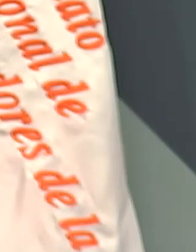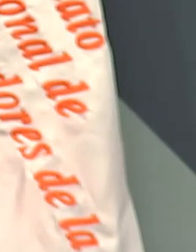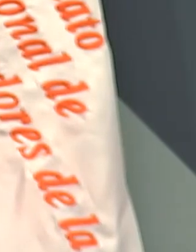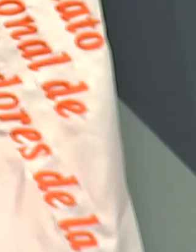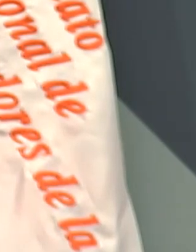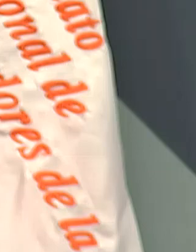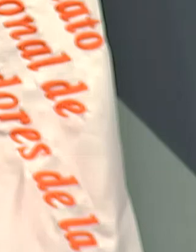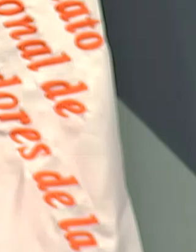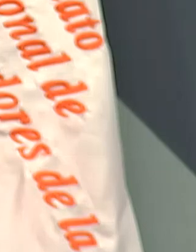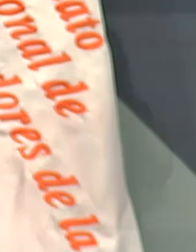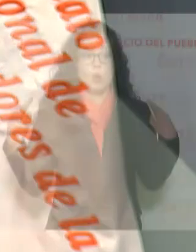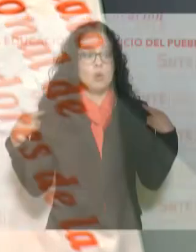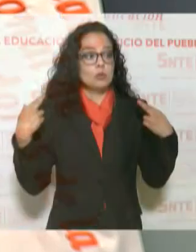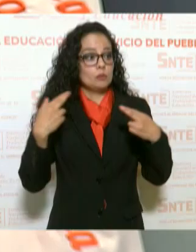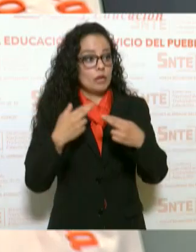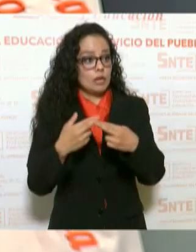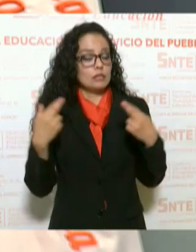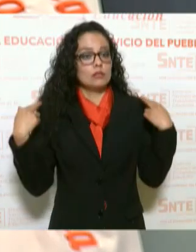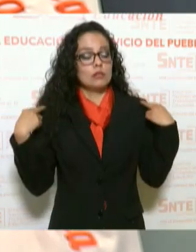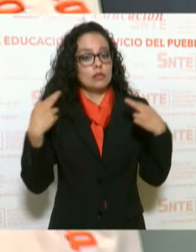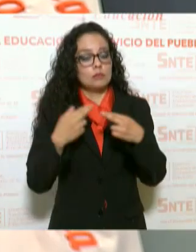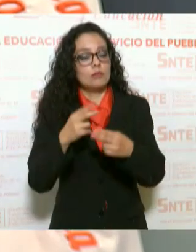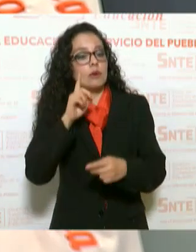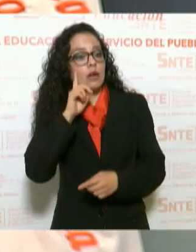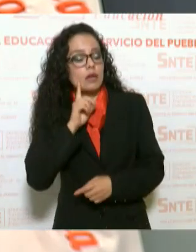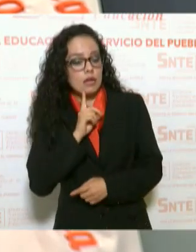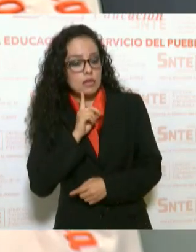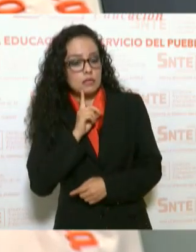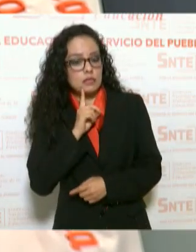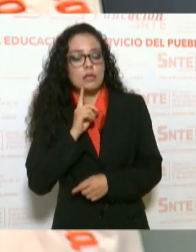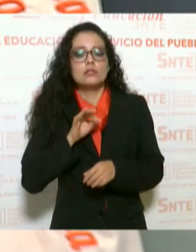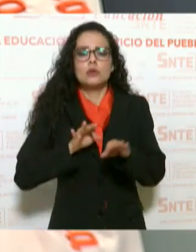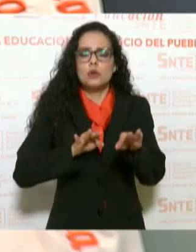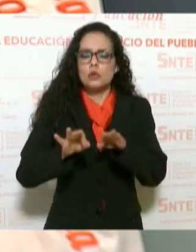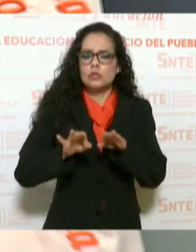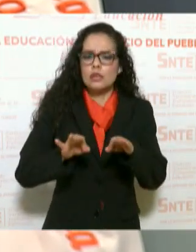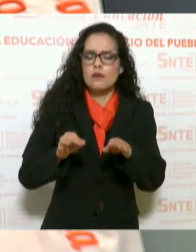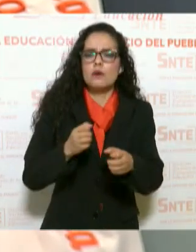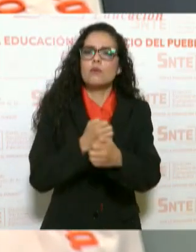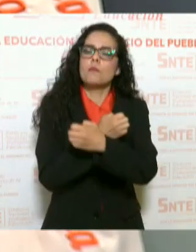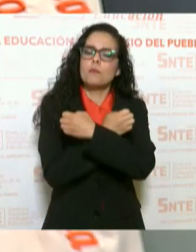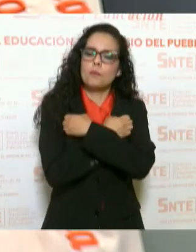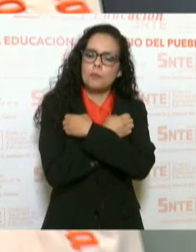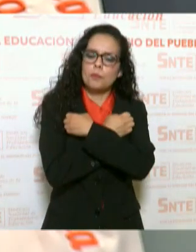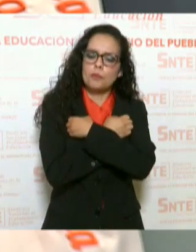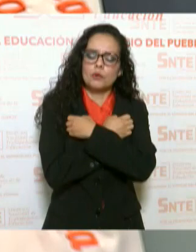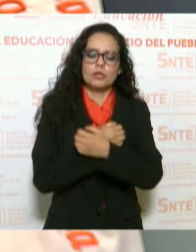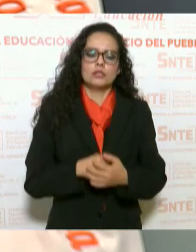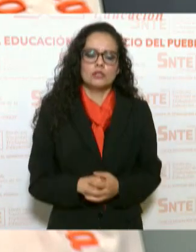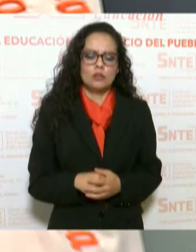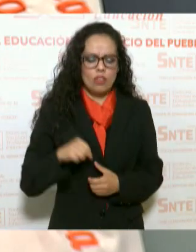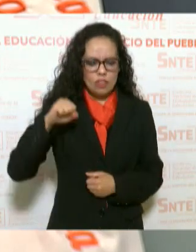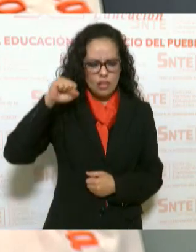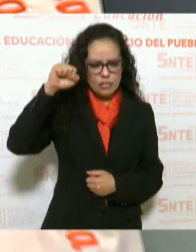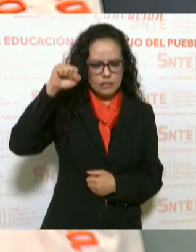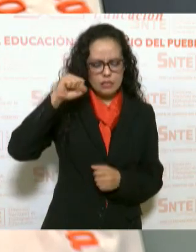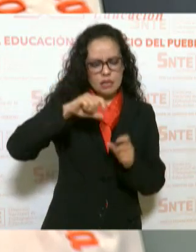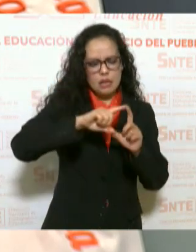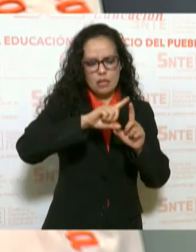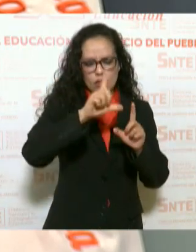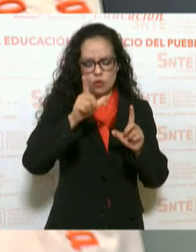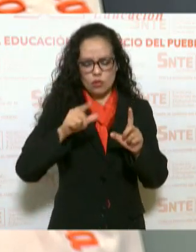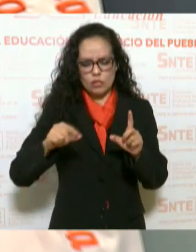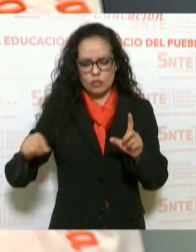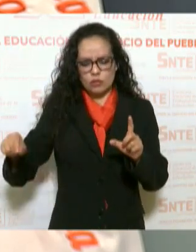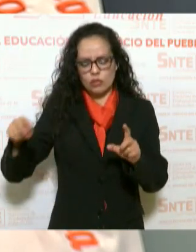los maestros, las maestras, los trabajadores de la educación del Sindicato Nacional de